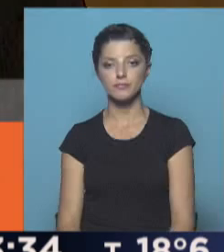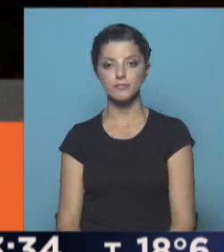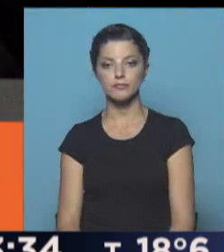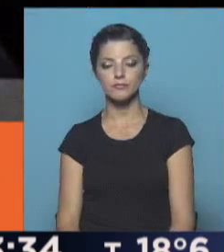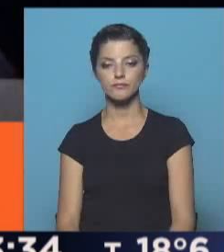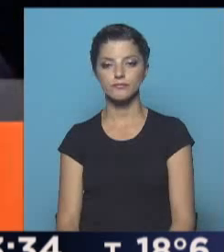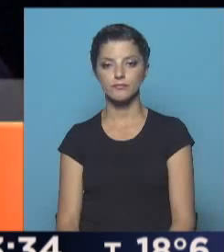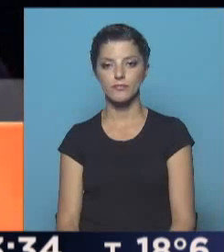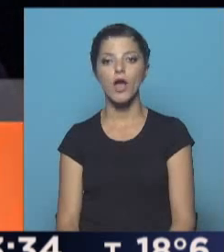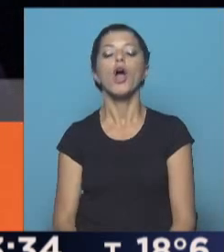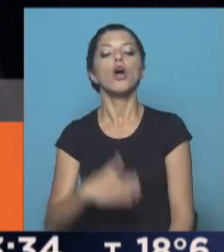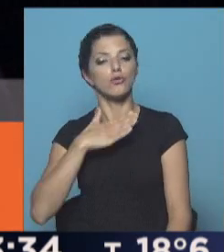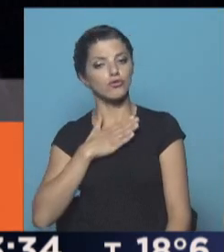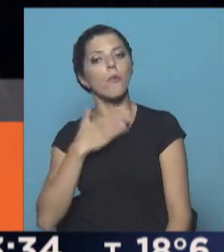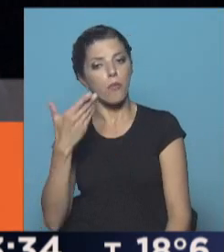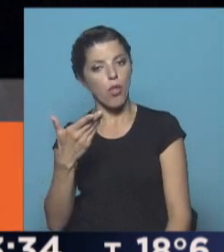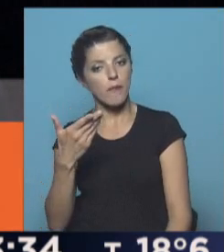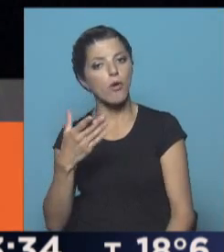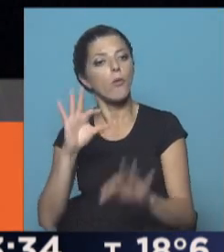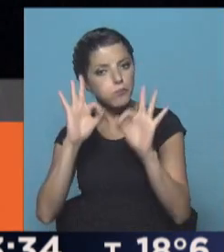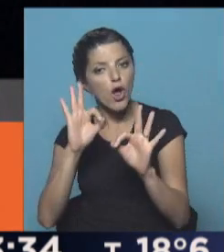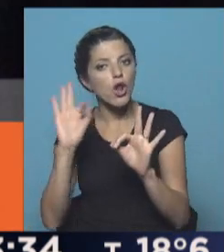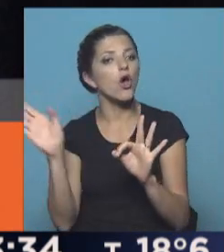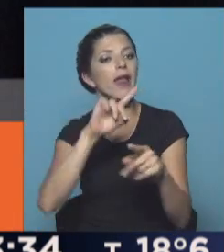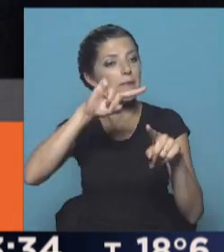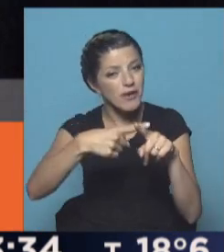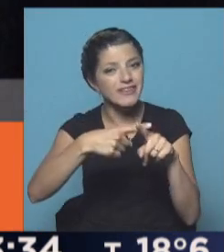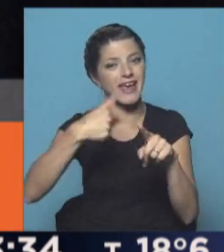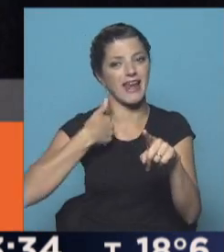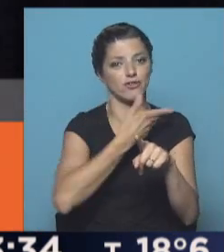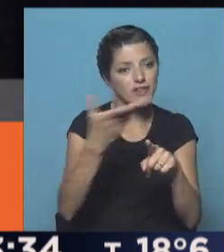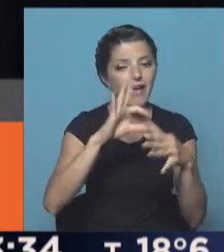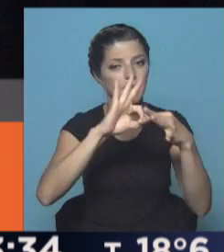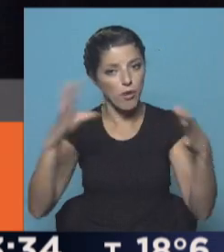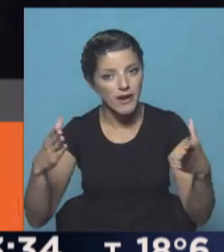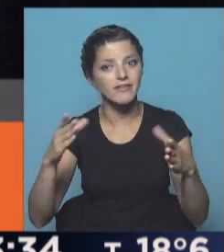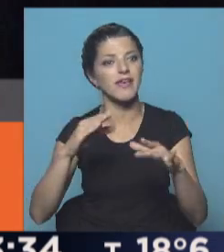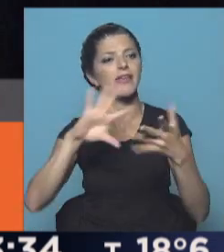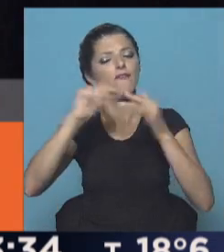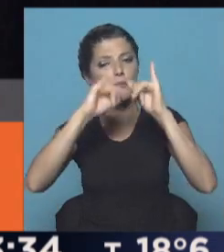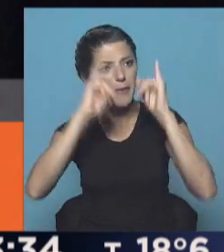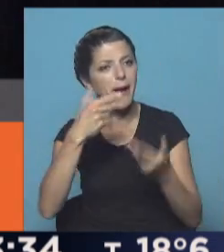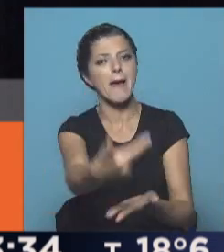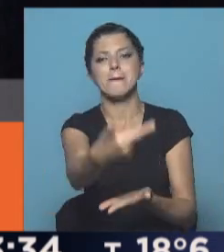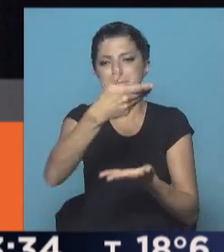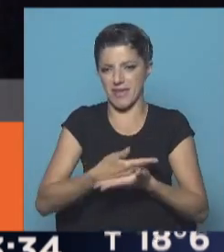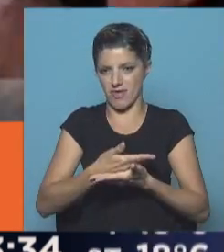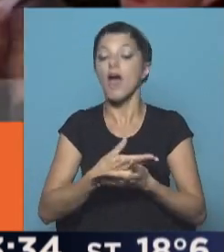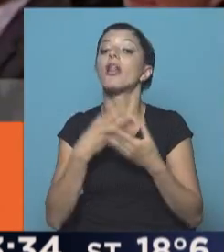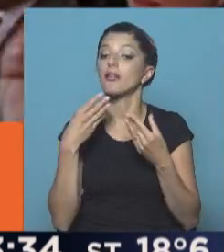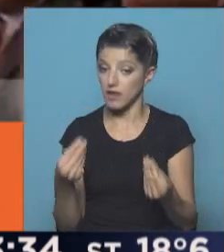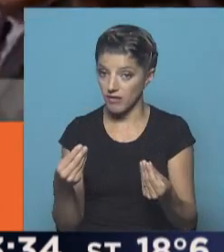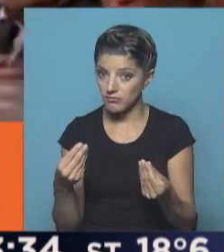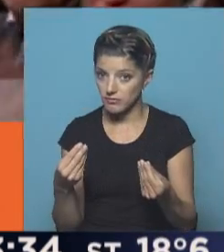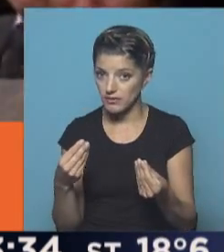forma lo que se está solicitando políticamente, socialmente, democráticamente, pacíficamente y parlamentariamente, que es